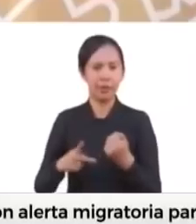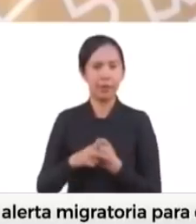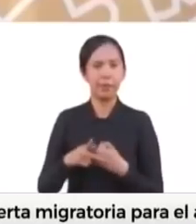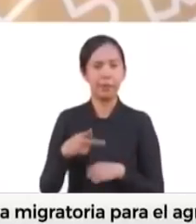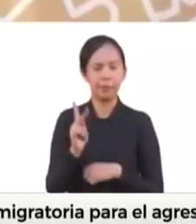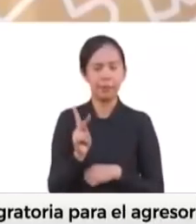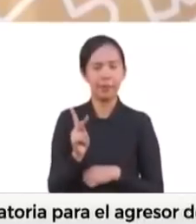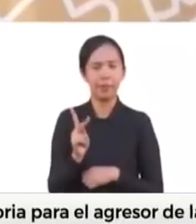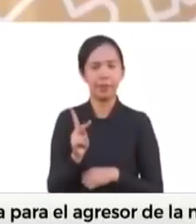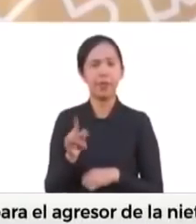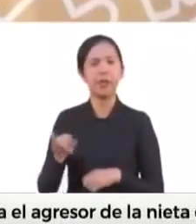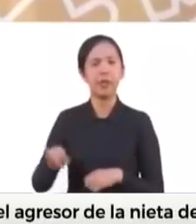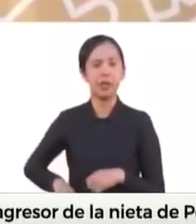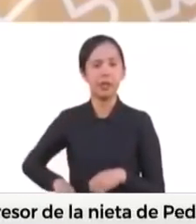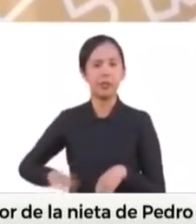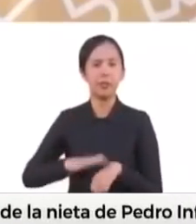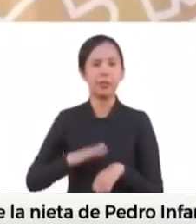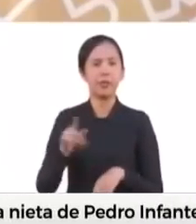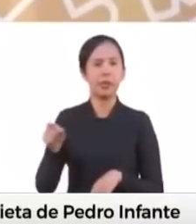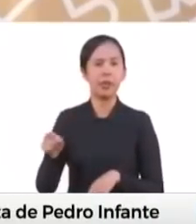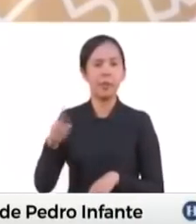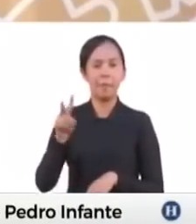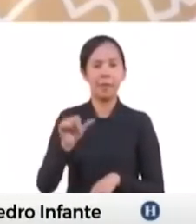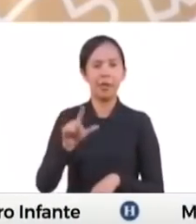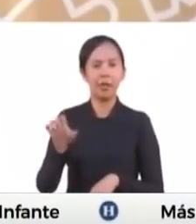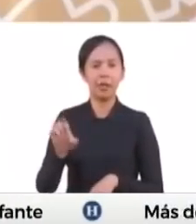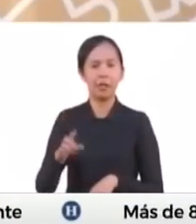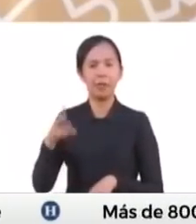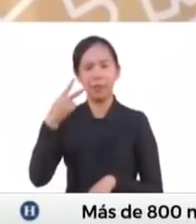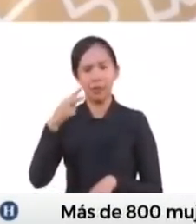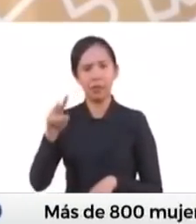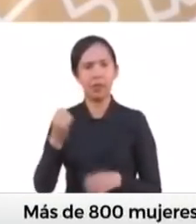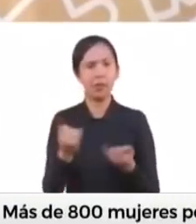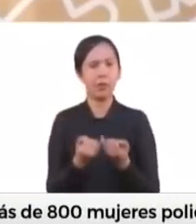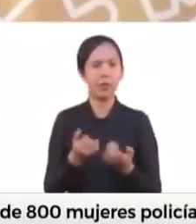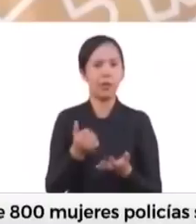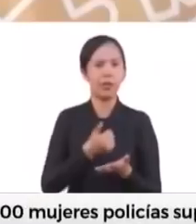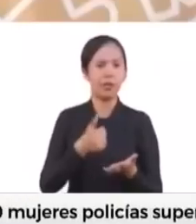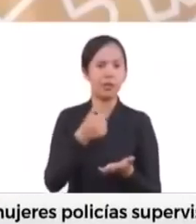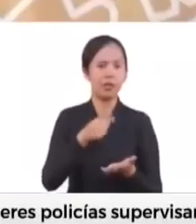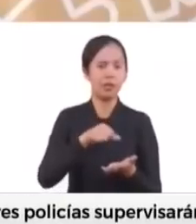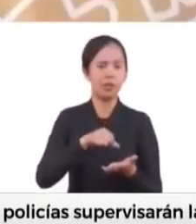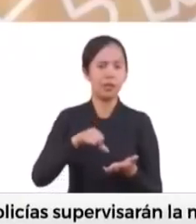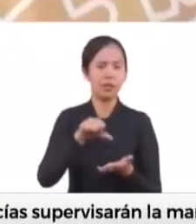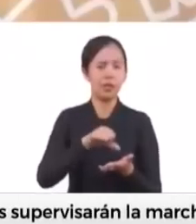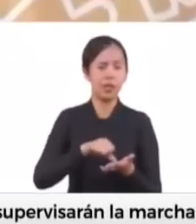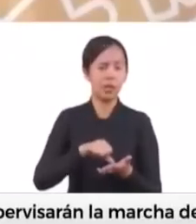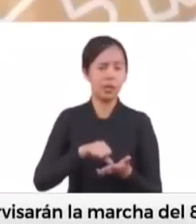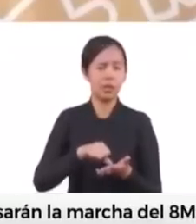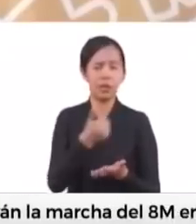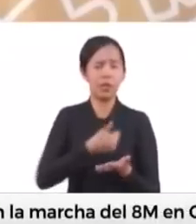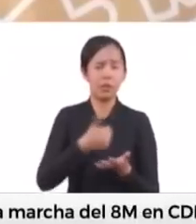para nuestro interés, la zona metropolitana del Valle de México, va a vivir una sequía